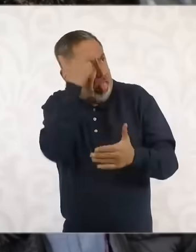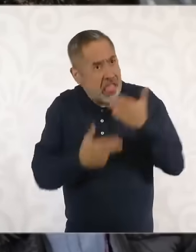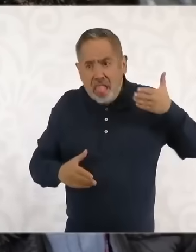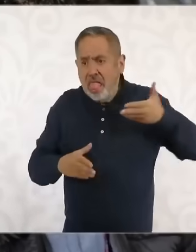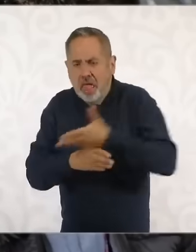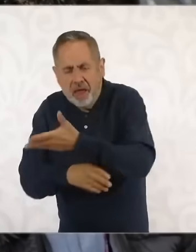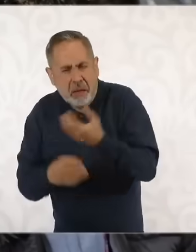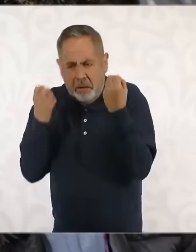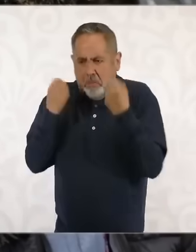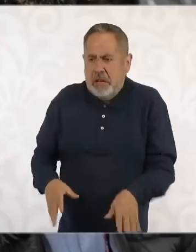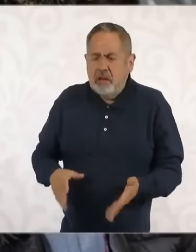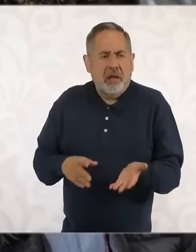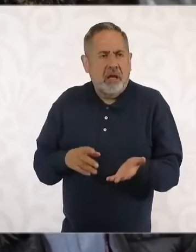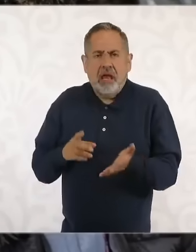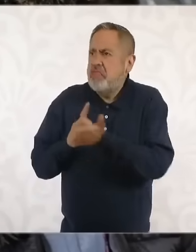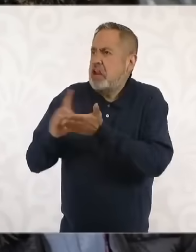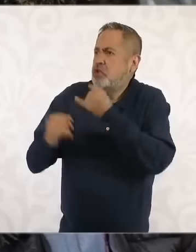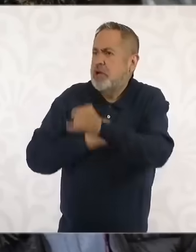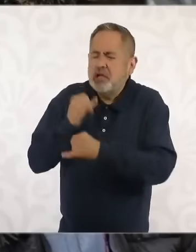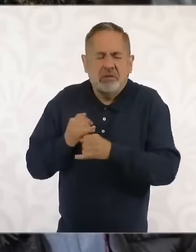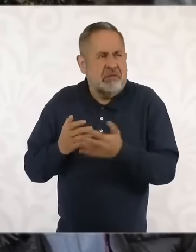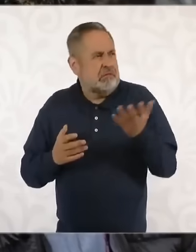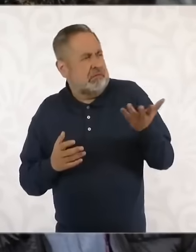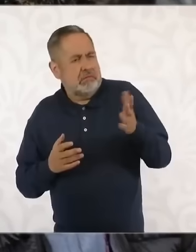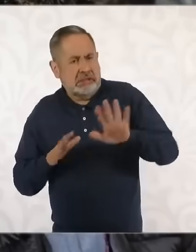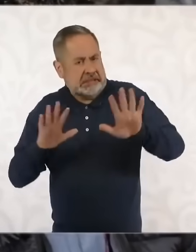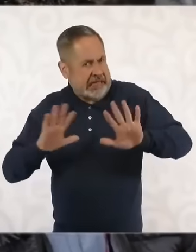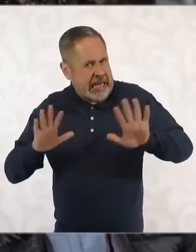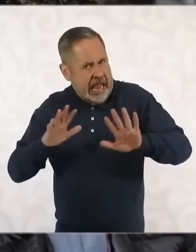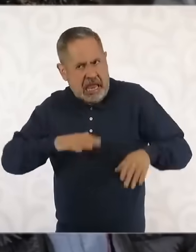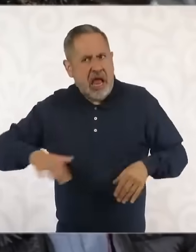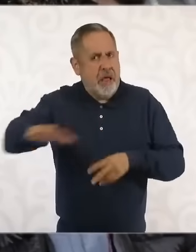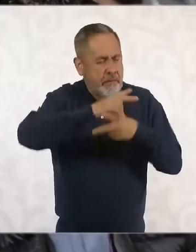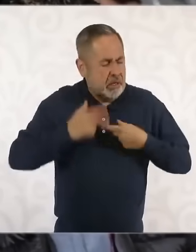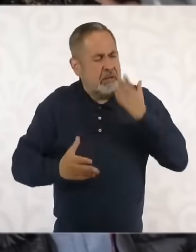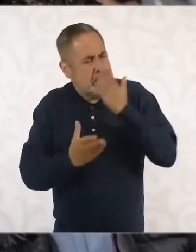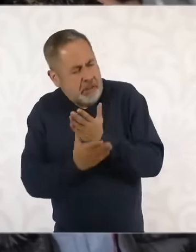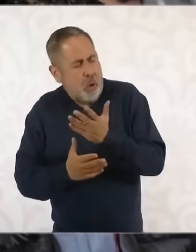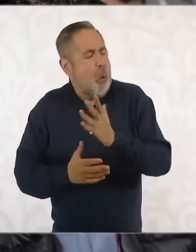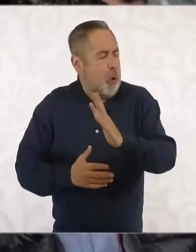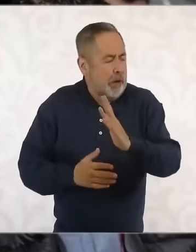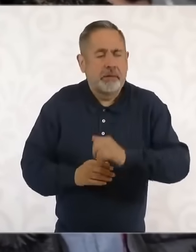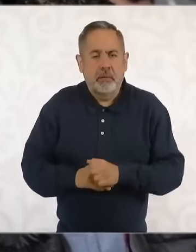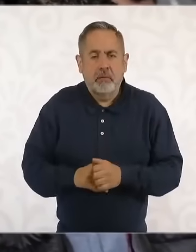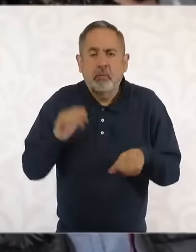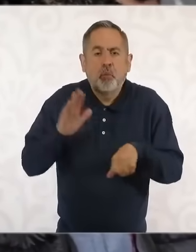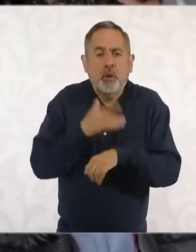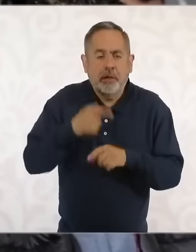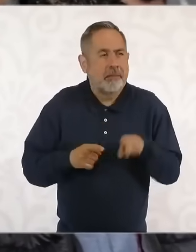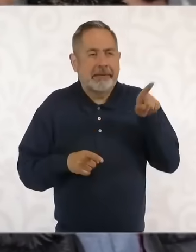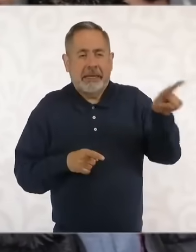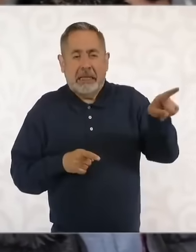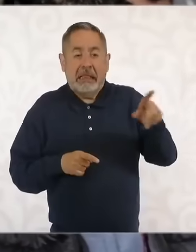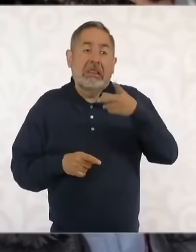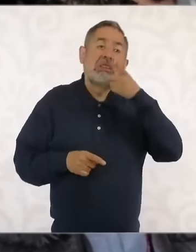derecho internacional. Preguntarle sobre esto porque este tipo de operativos, si se le puede